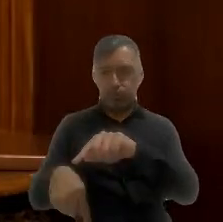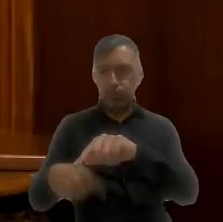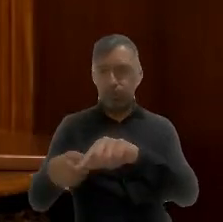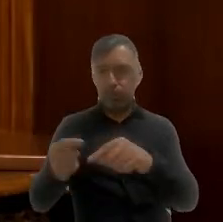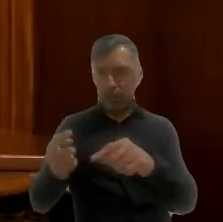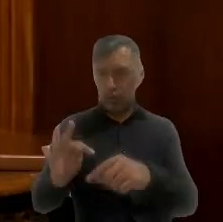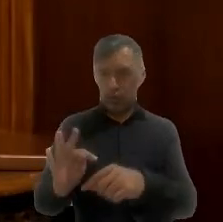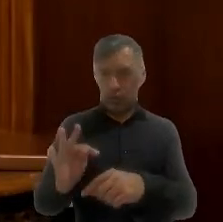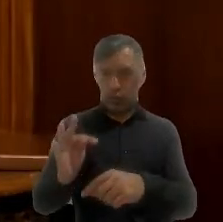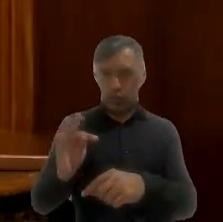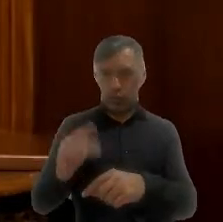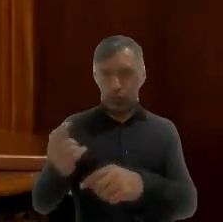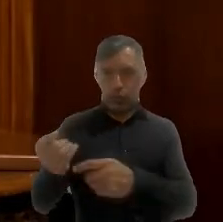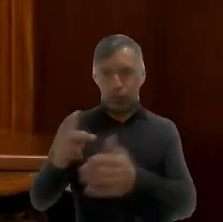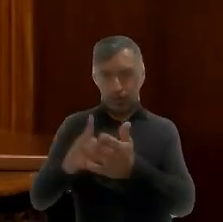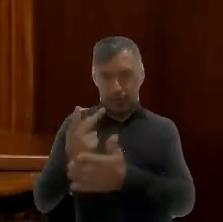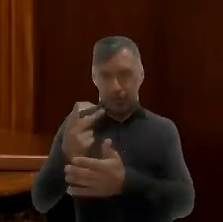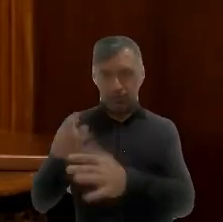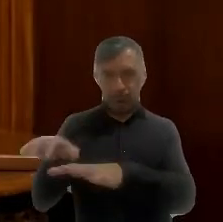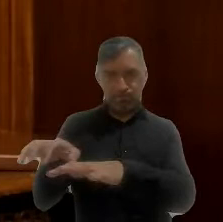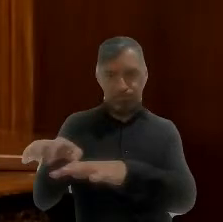México.